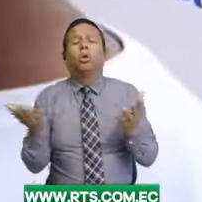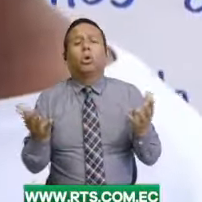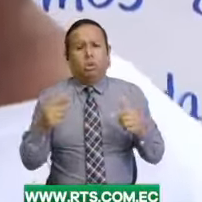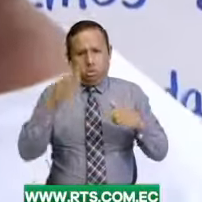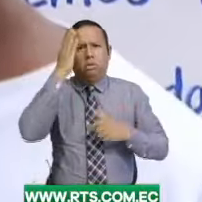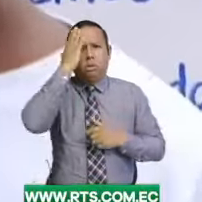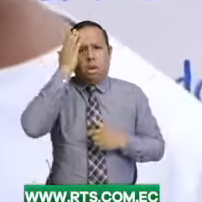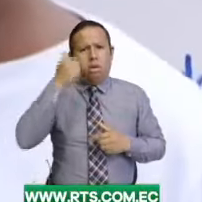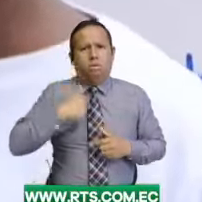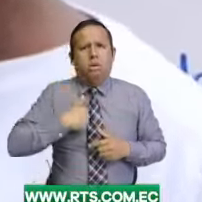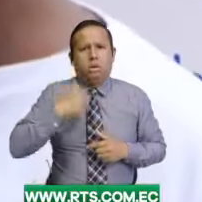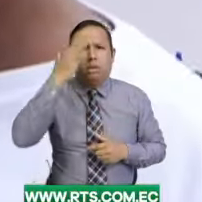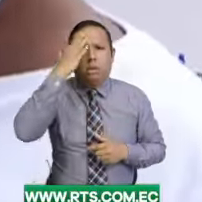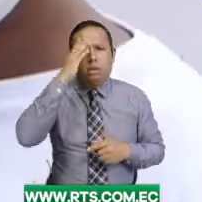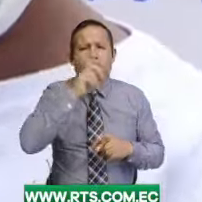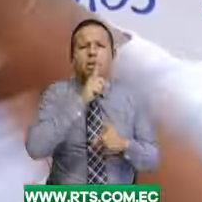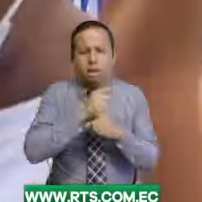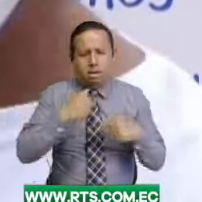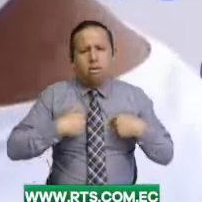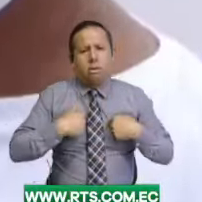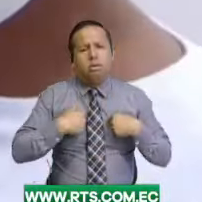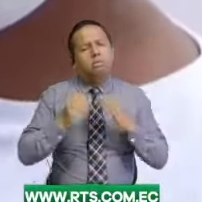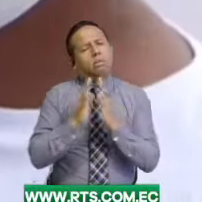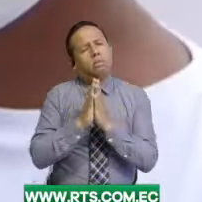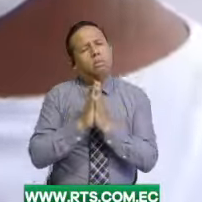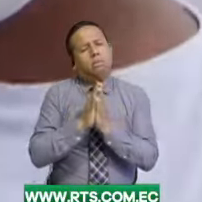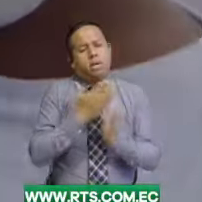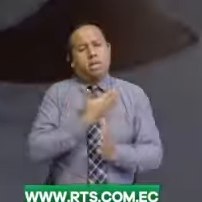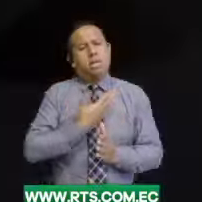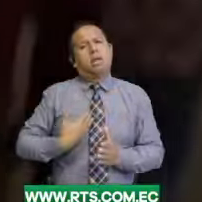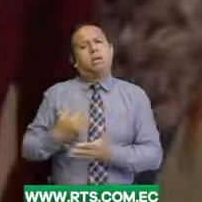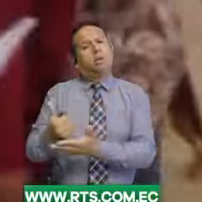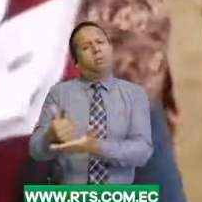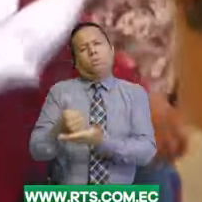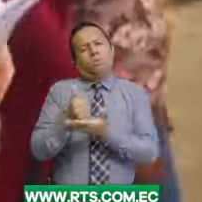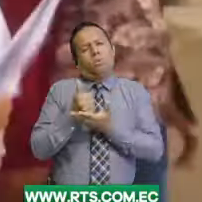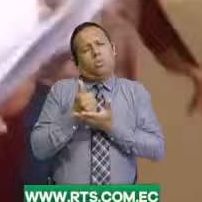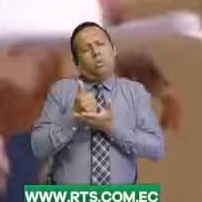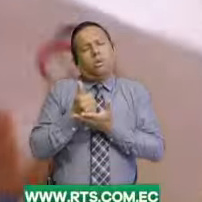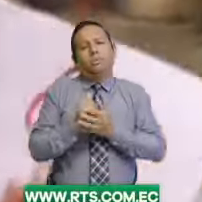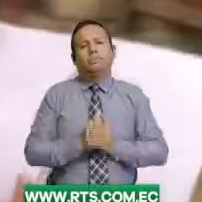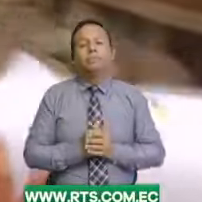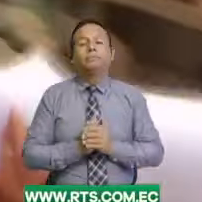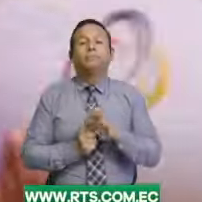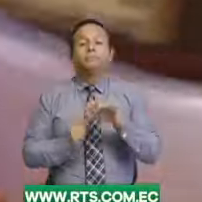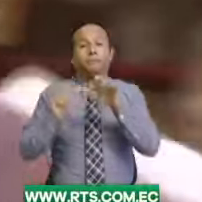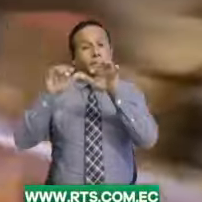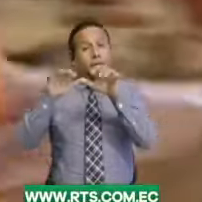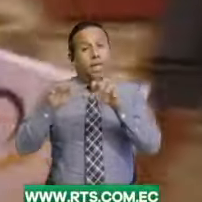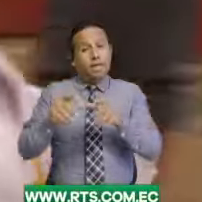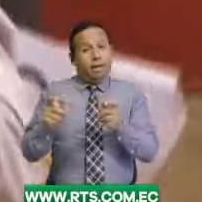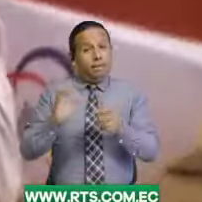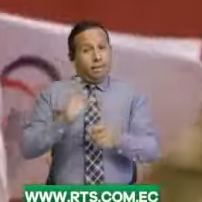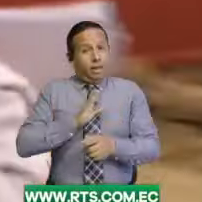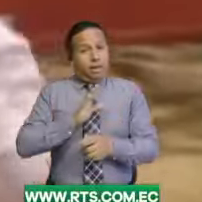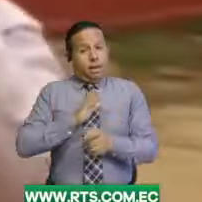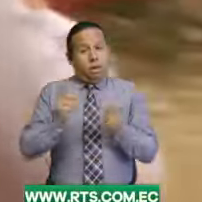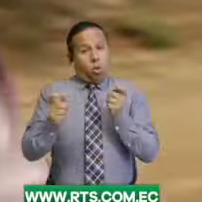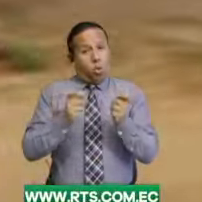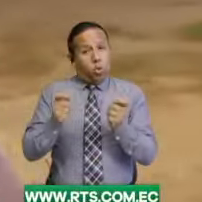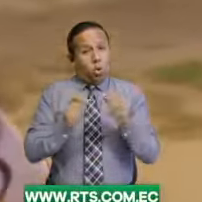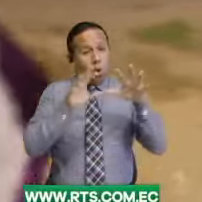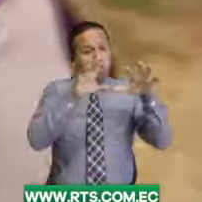consciente, pero le pido al presidente que nos ayude. Por su parte, la Secretaria Técnica de Control de Asentamientos